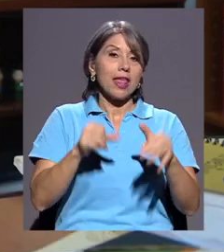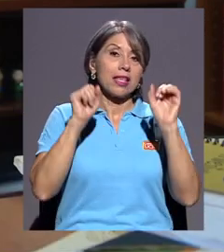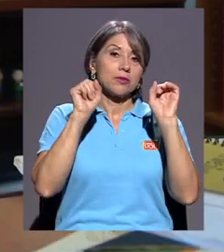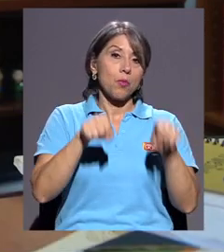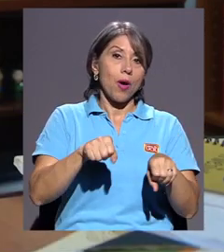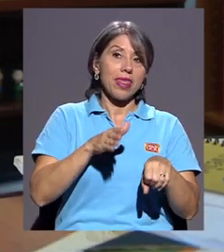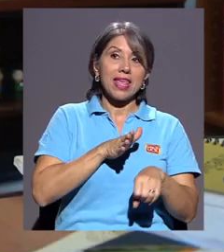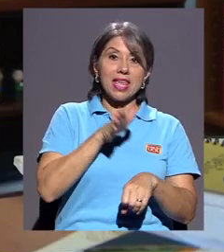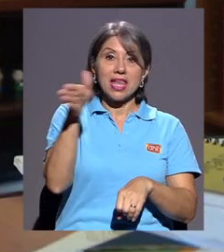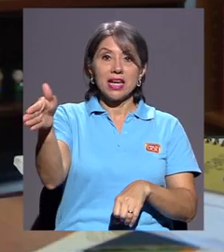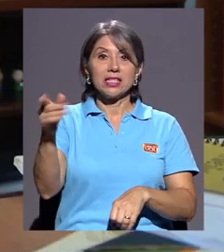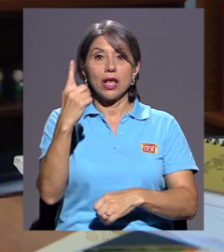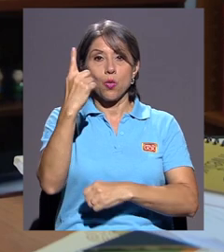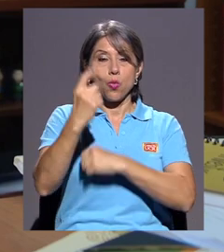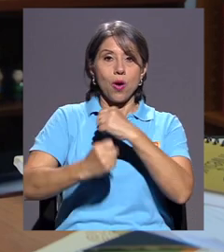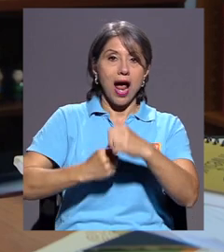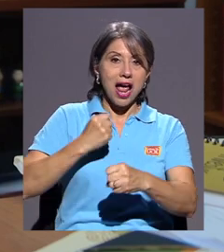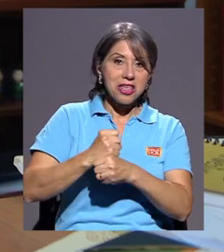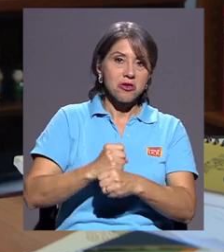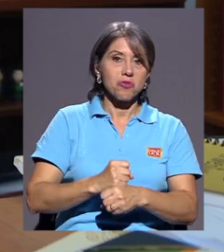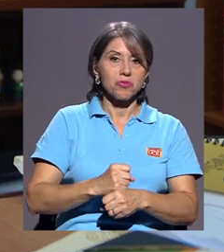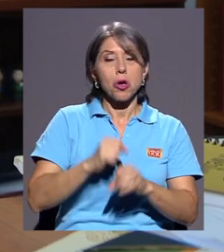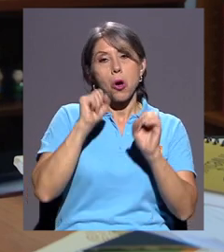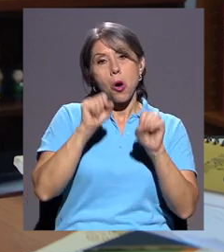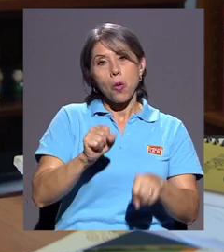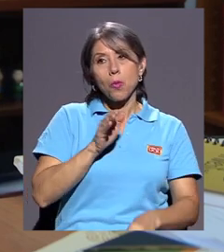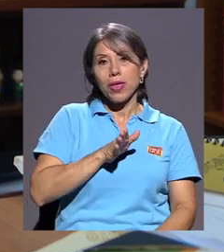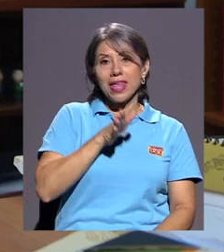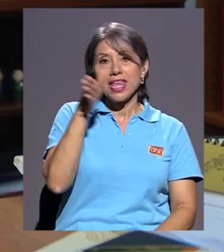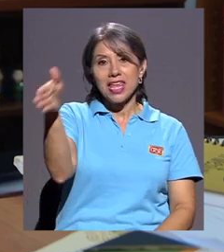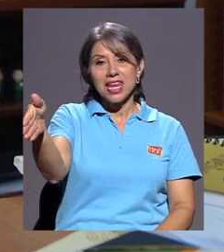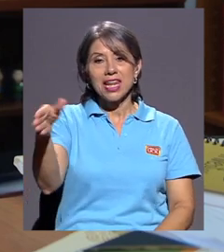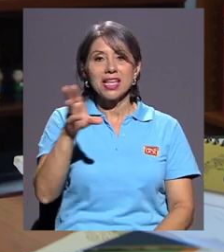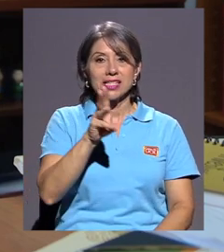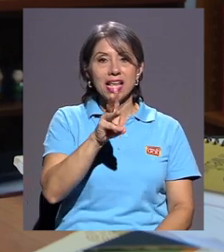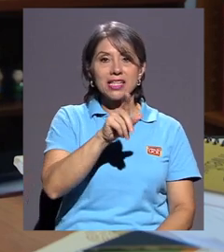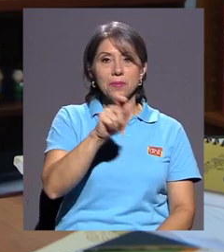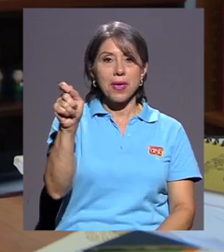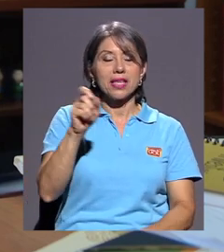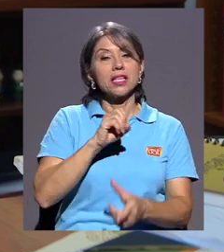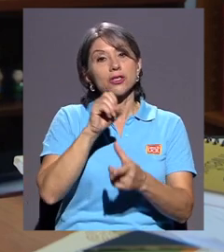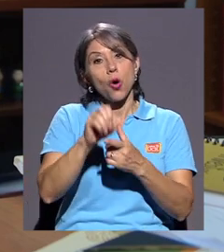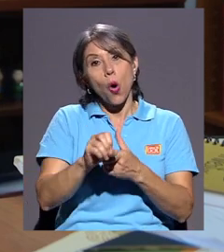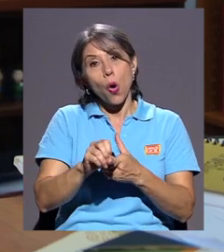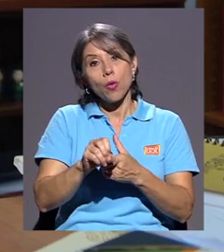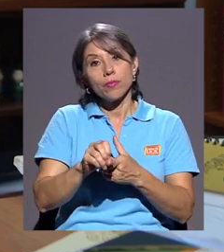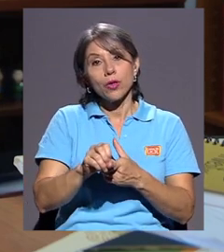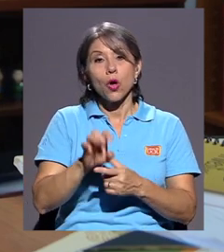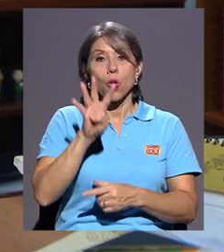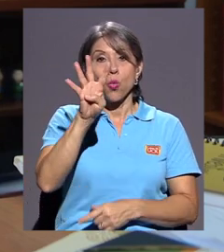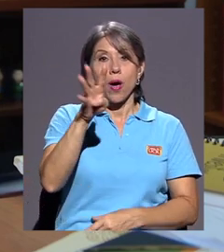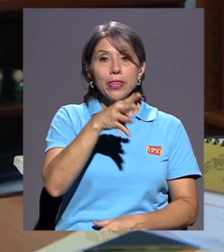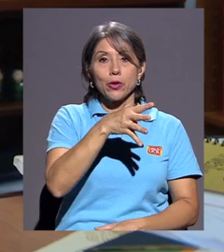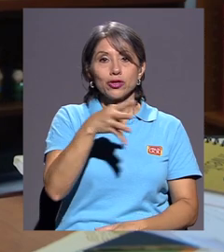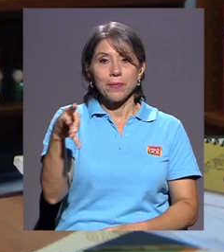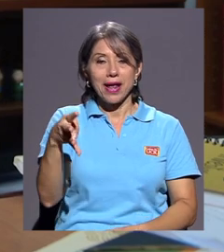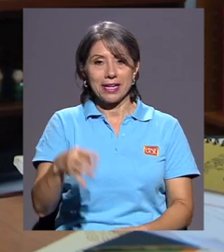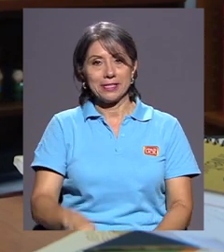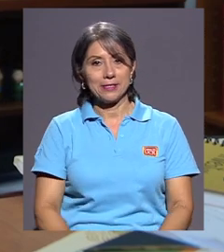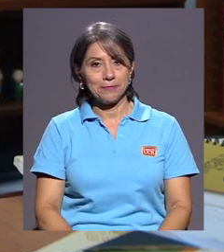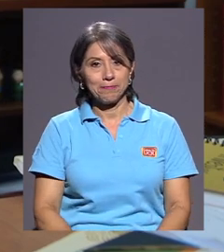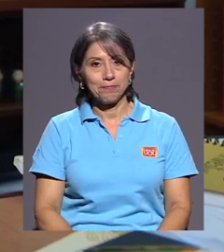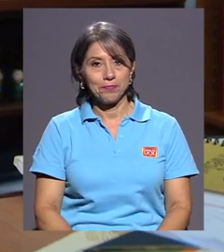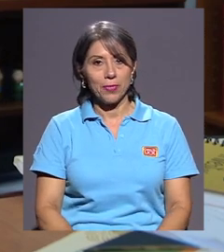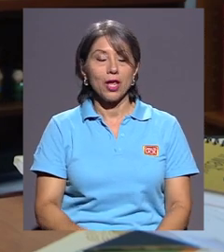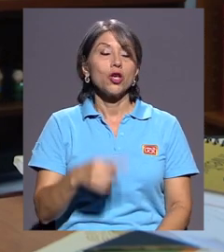pueden ir por un año, se pueden ir por seis meses o se pueden ir por 4 semanas,